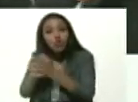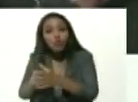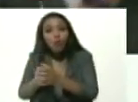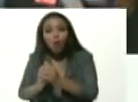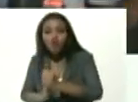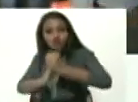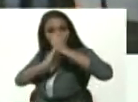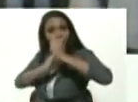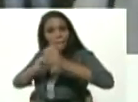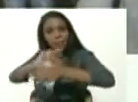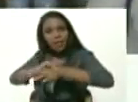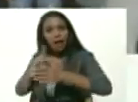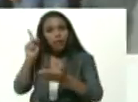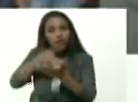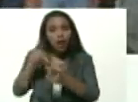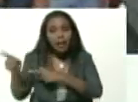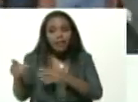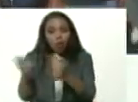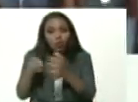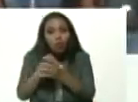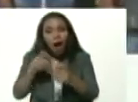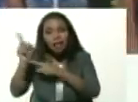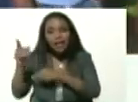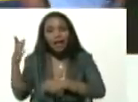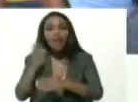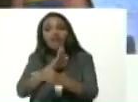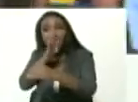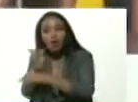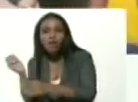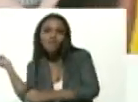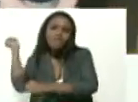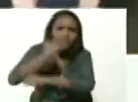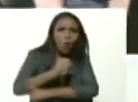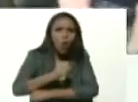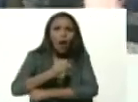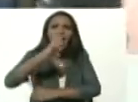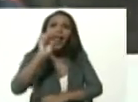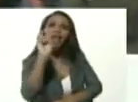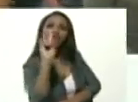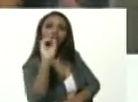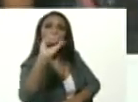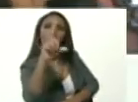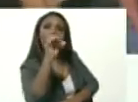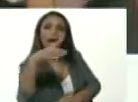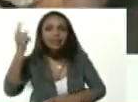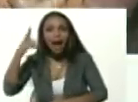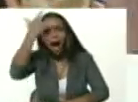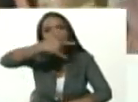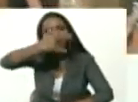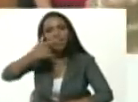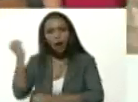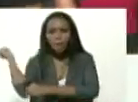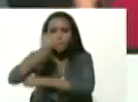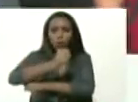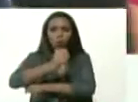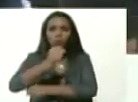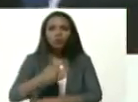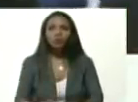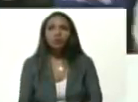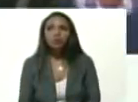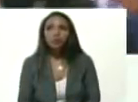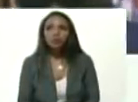llegó forma parte de las brigadas médicas de Cuba que vencieron el ébola en África, lo vencieron.